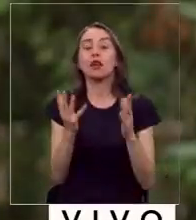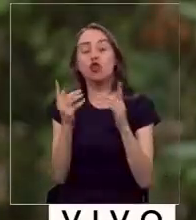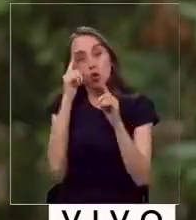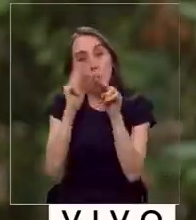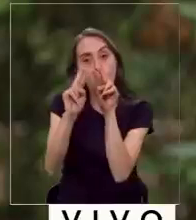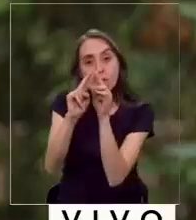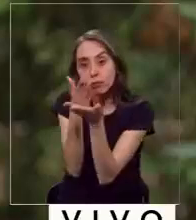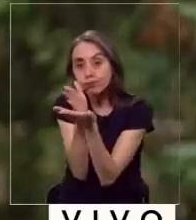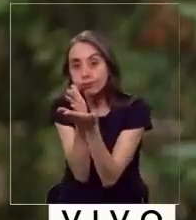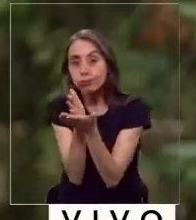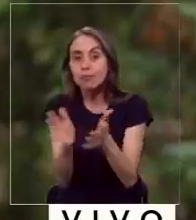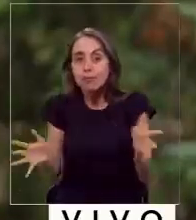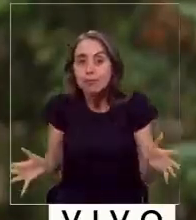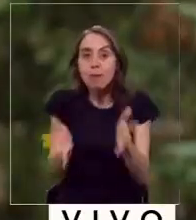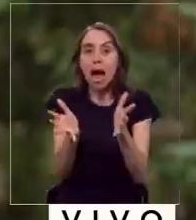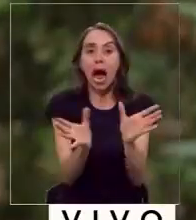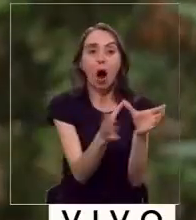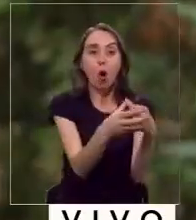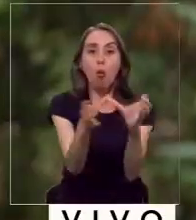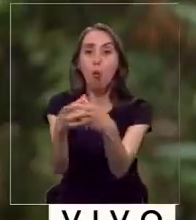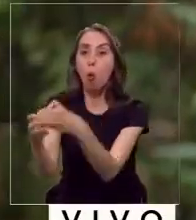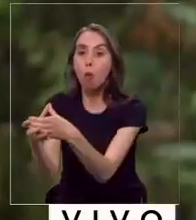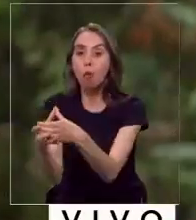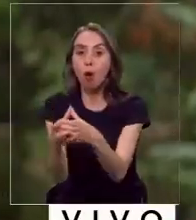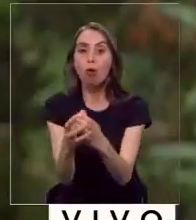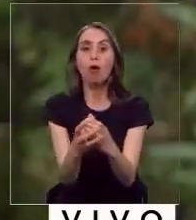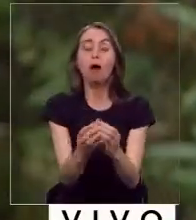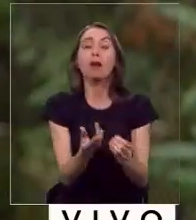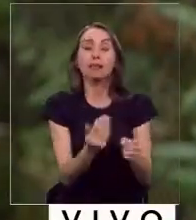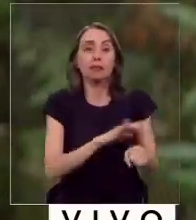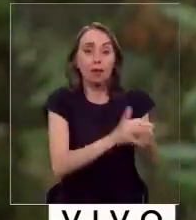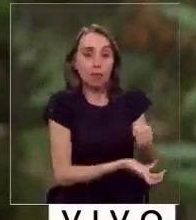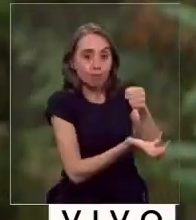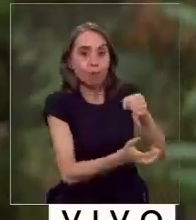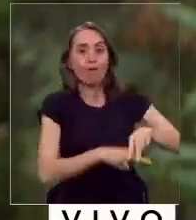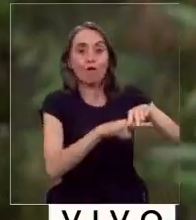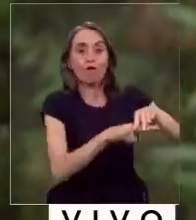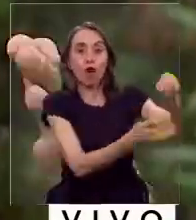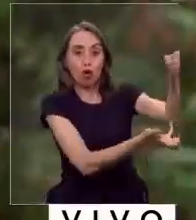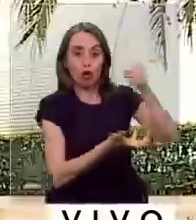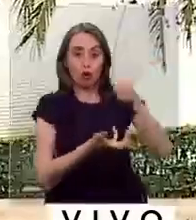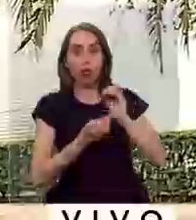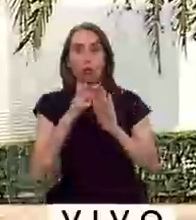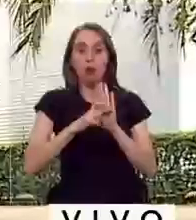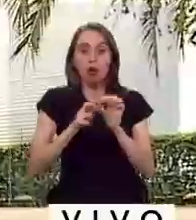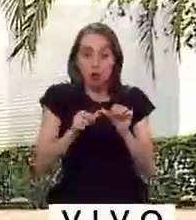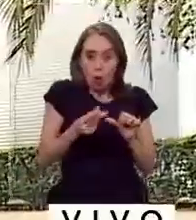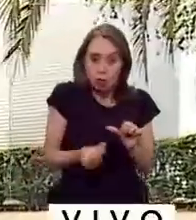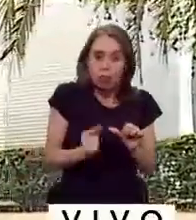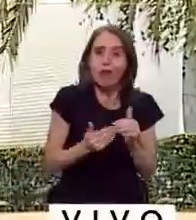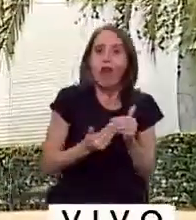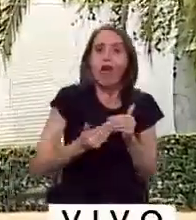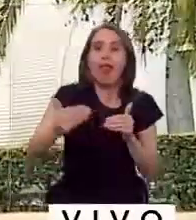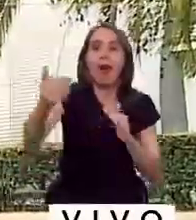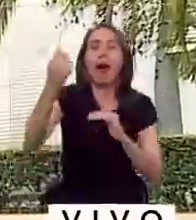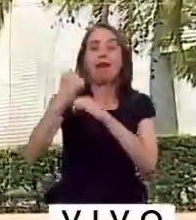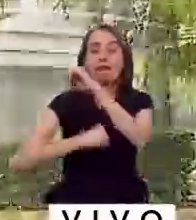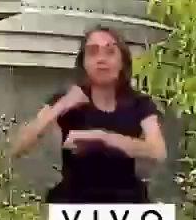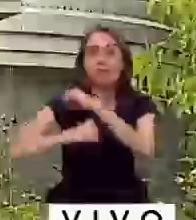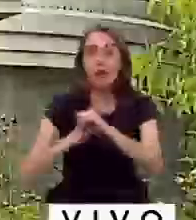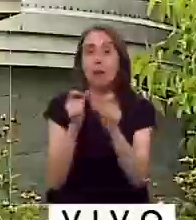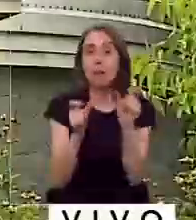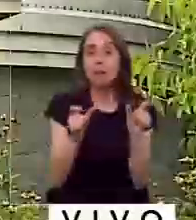y un poquito más de ímpetu a los grupos. Y para eso necesita dinero y también proyectos a más largo plazo. Me encantaría, por ejemplo, que la gente